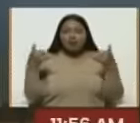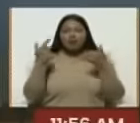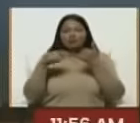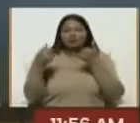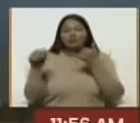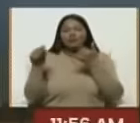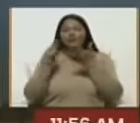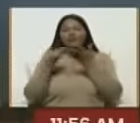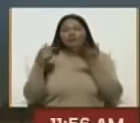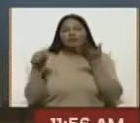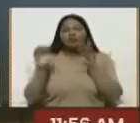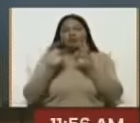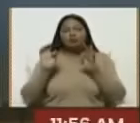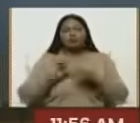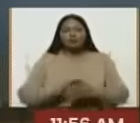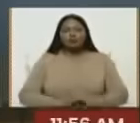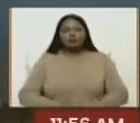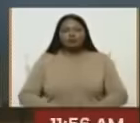diferentes diámetros.